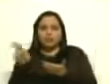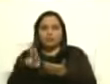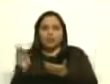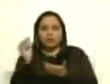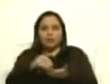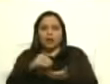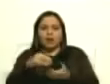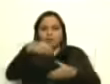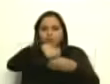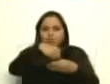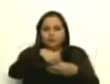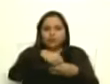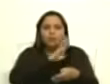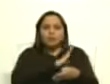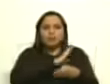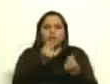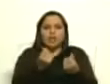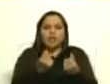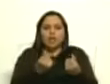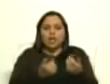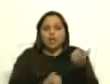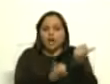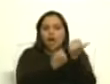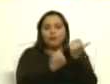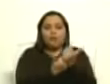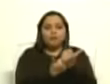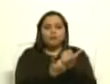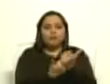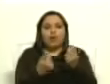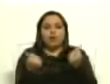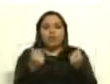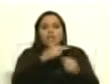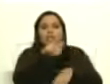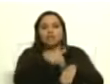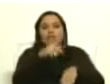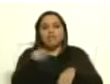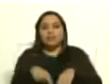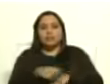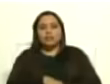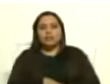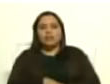que financiarnos en nuestras monedas nacionales y locales. Creo que ahí ha